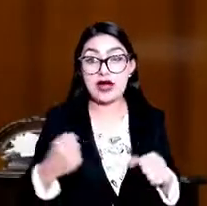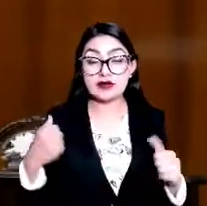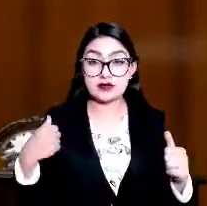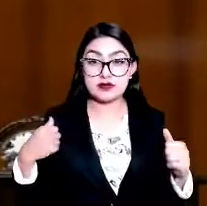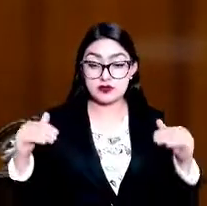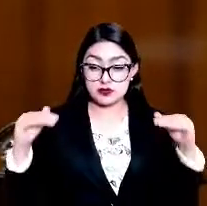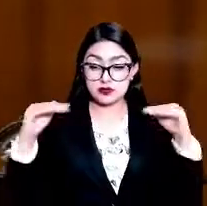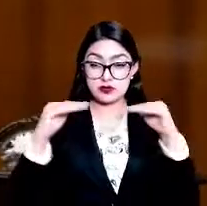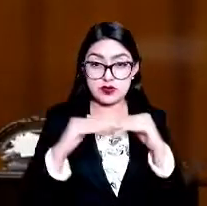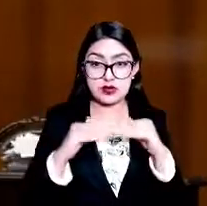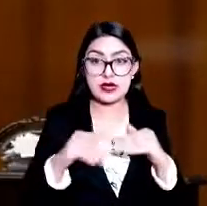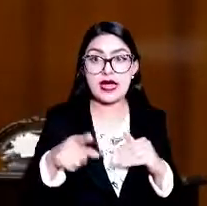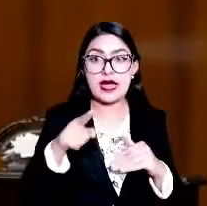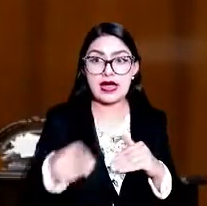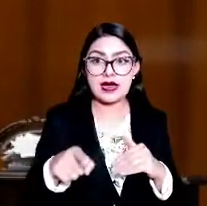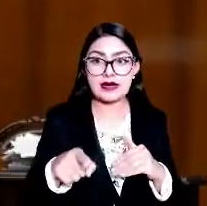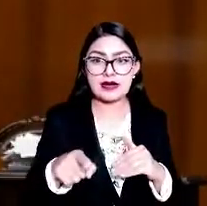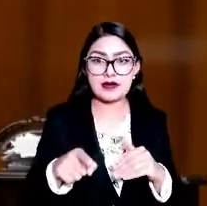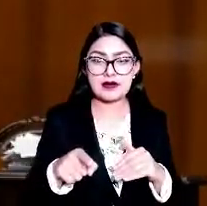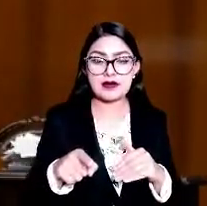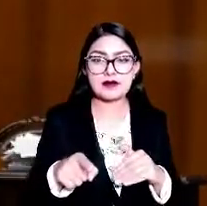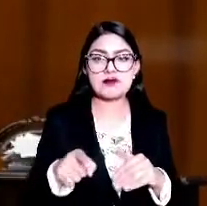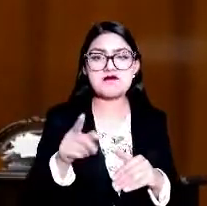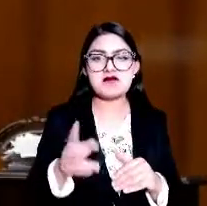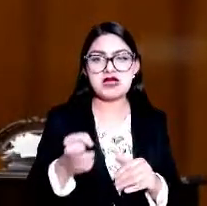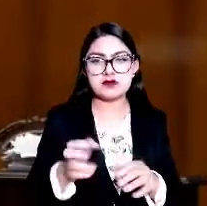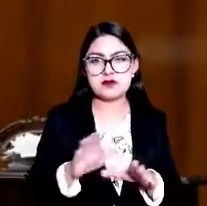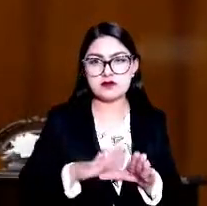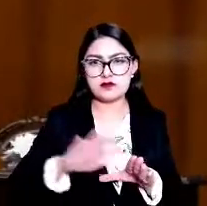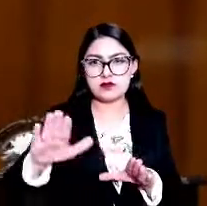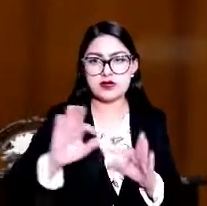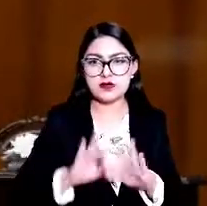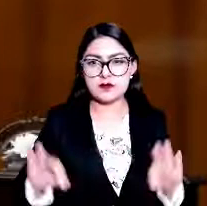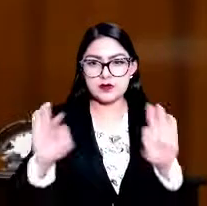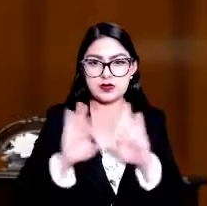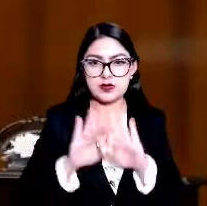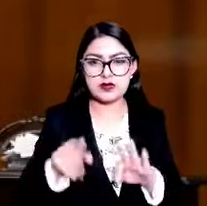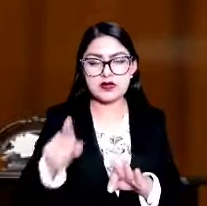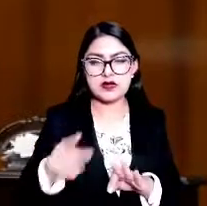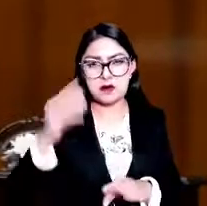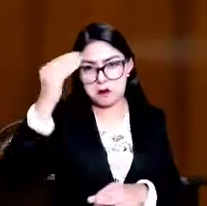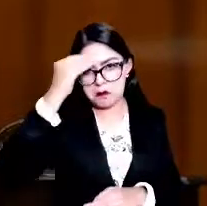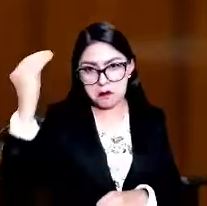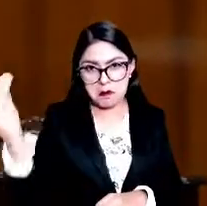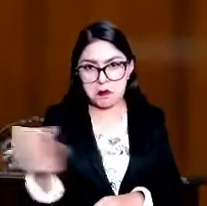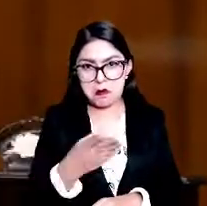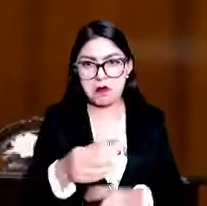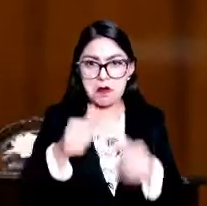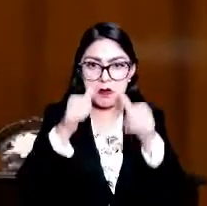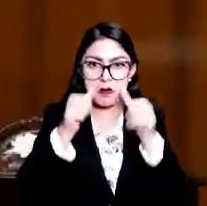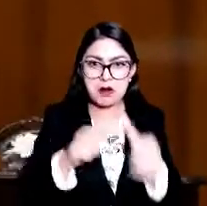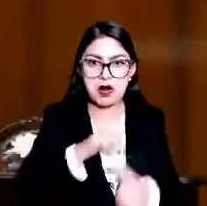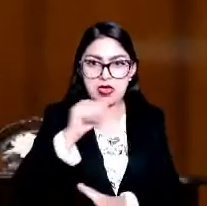una vía de tal relevancia ha quedado olvidada por las autoridades.